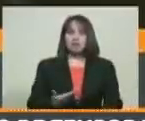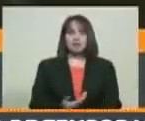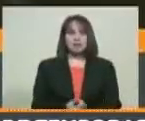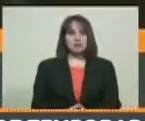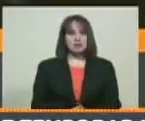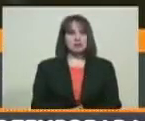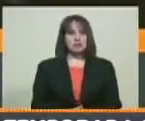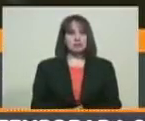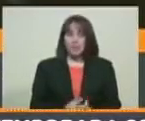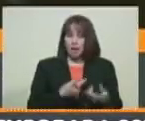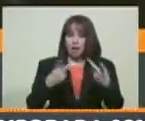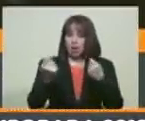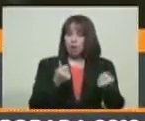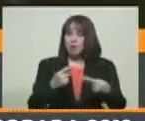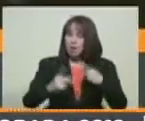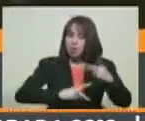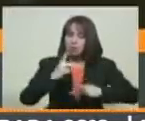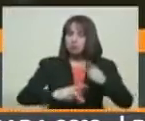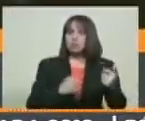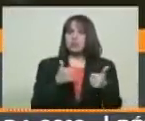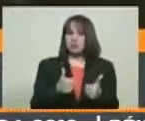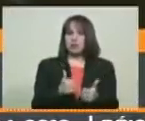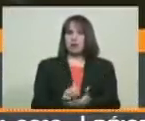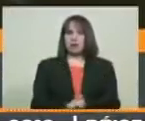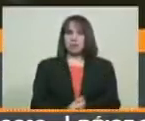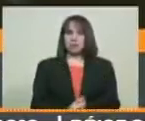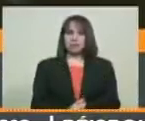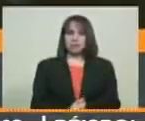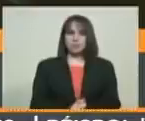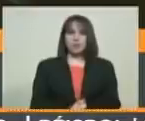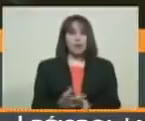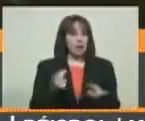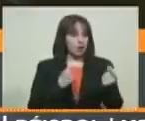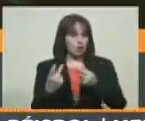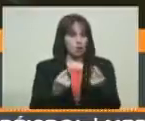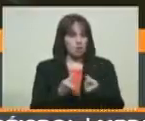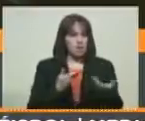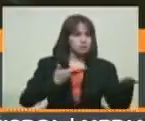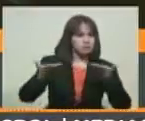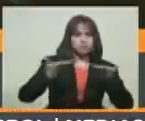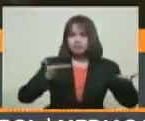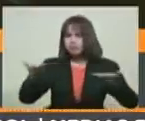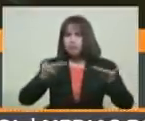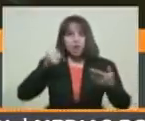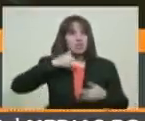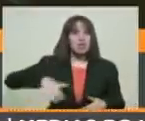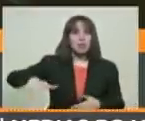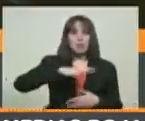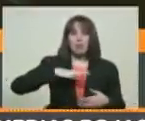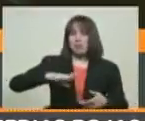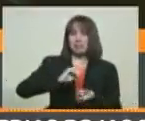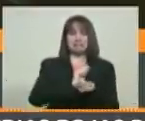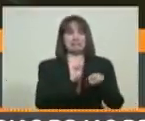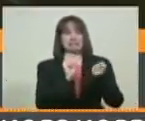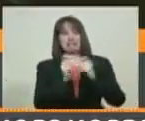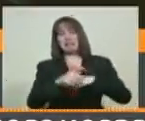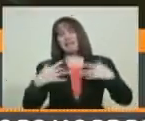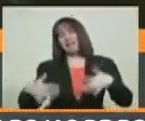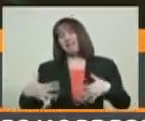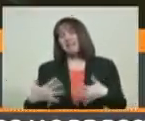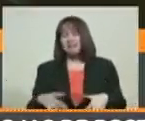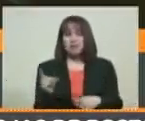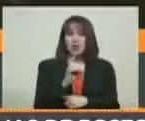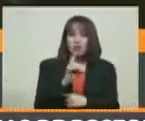que la economía sea productiva y para que la economía esté al servicio del pueblo y no al revés. No